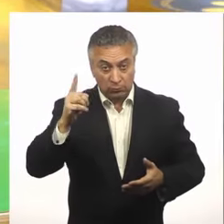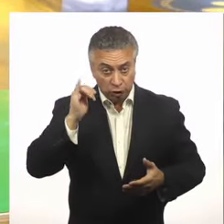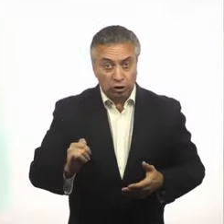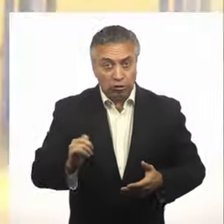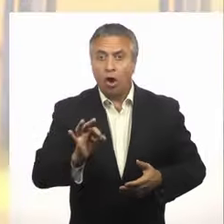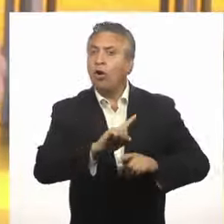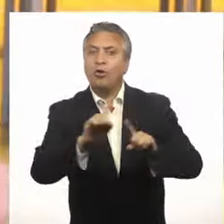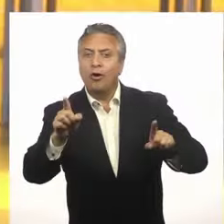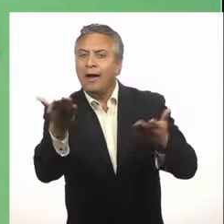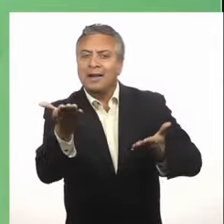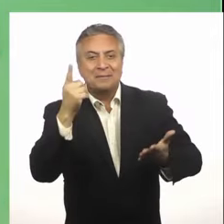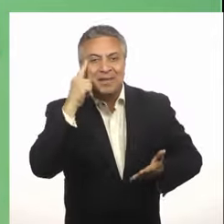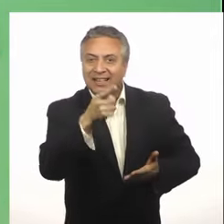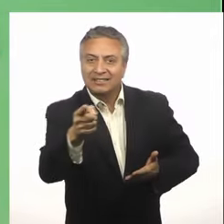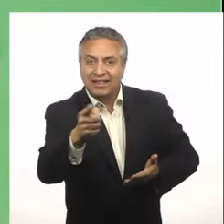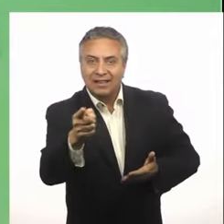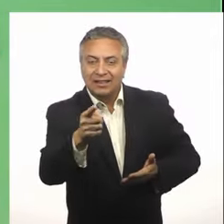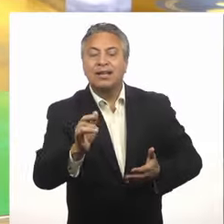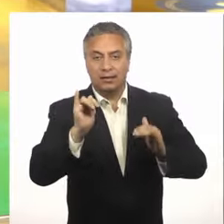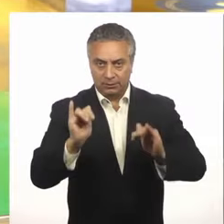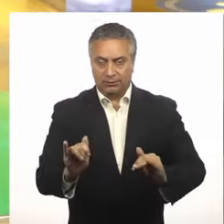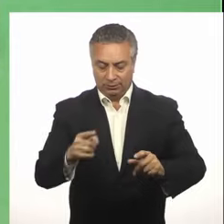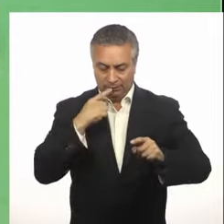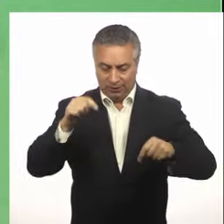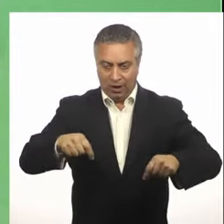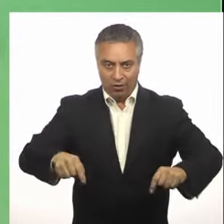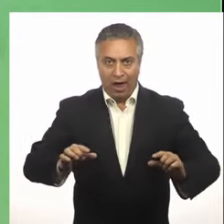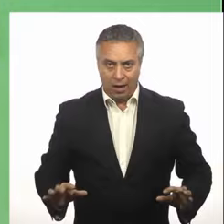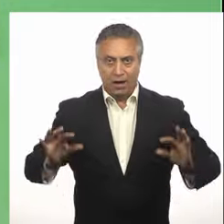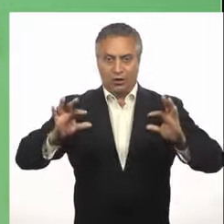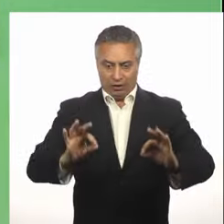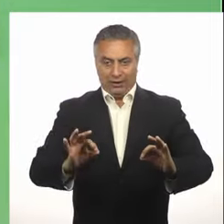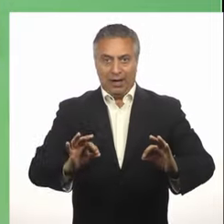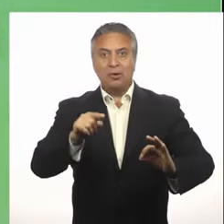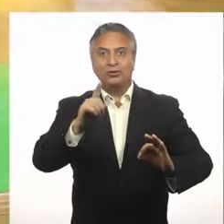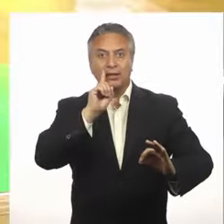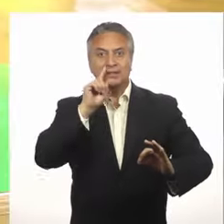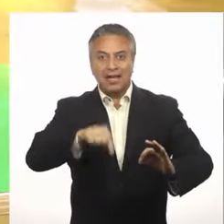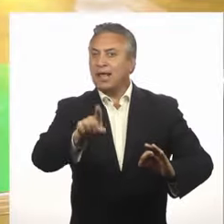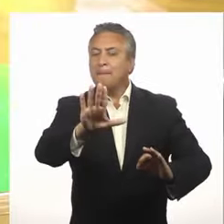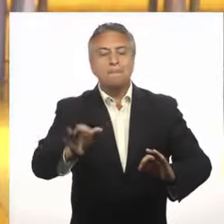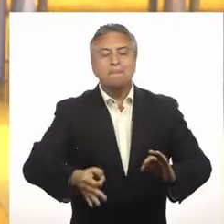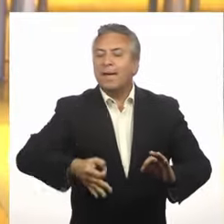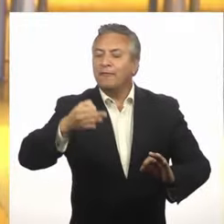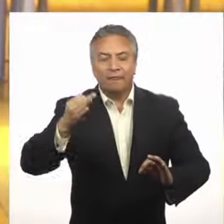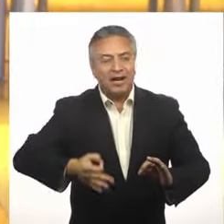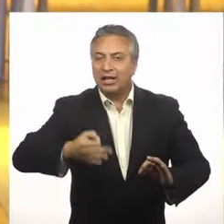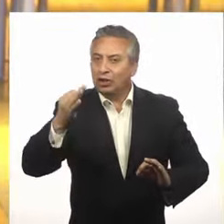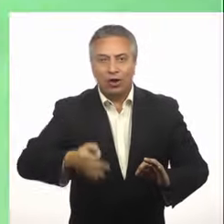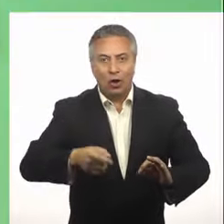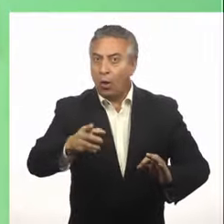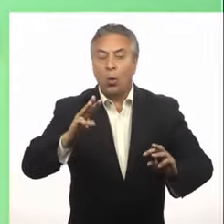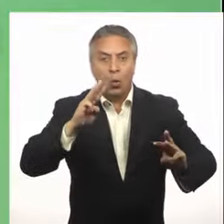la electricidad? Veamos. Conectamos. Y voy a conectar. Perfecto. ¡Wow!